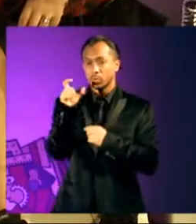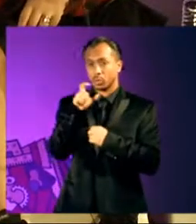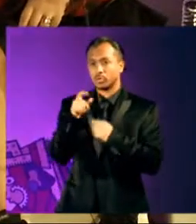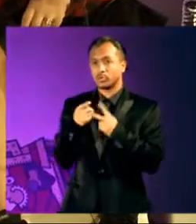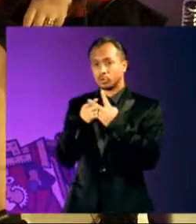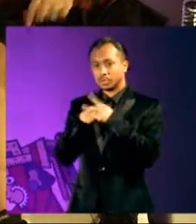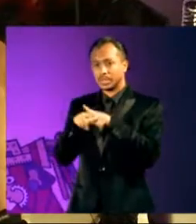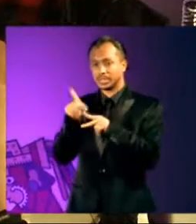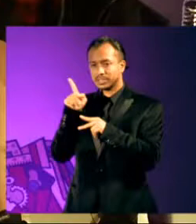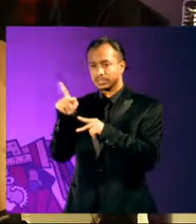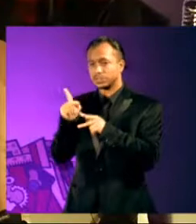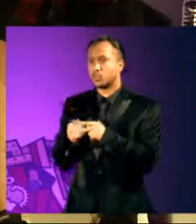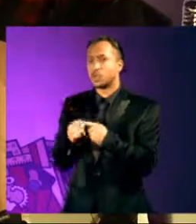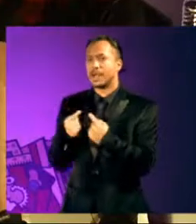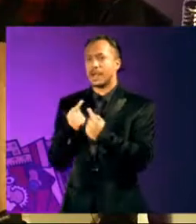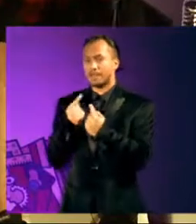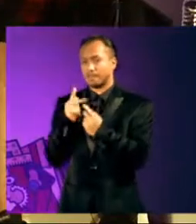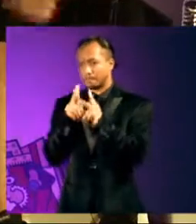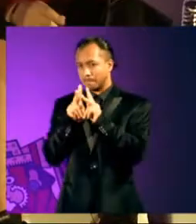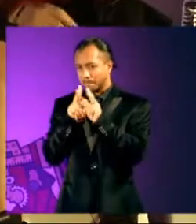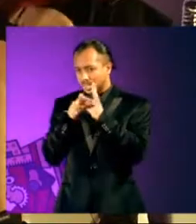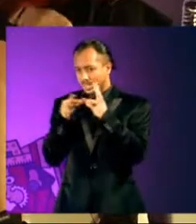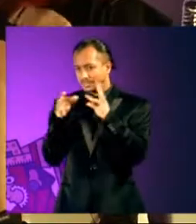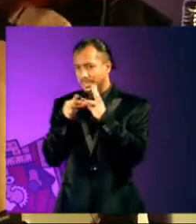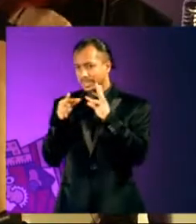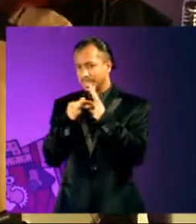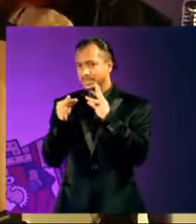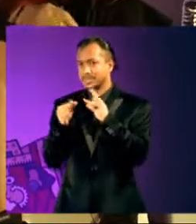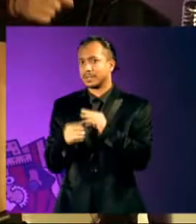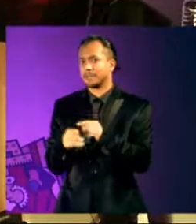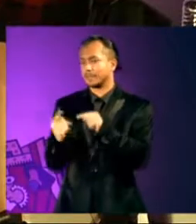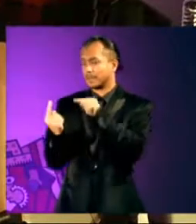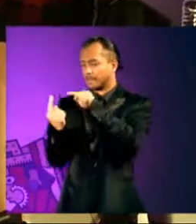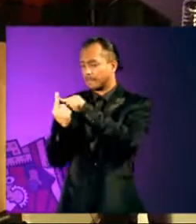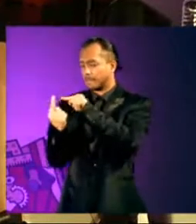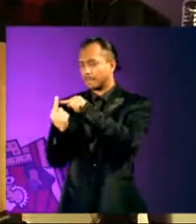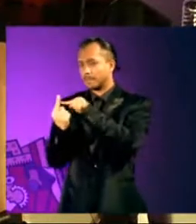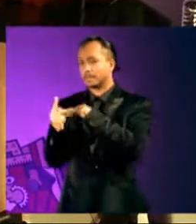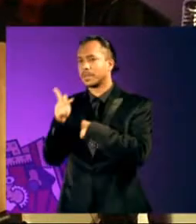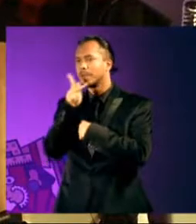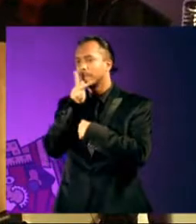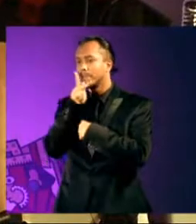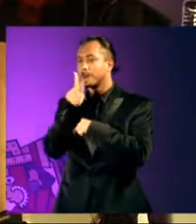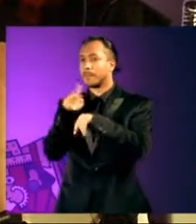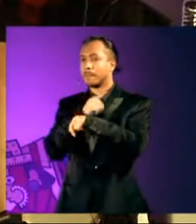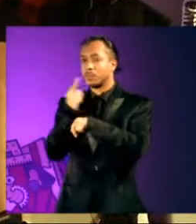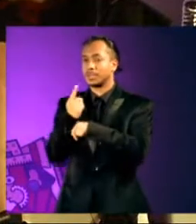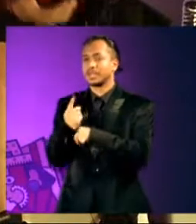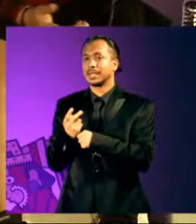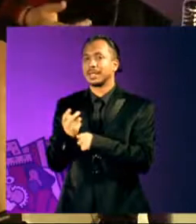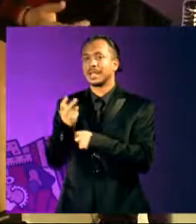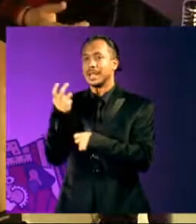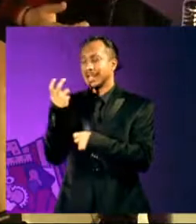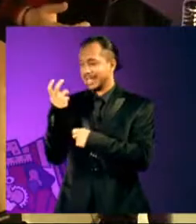hermanos y haces todo un recorrido como justamente los hombres de esa generación